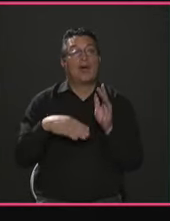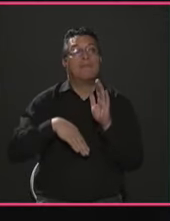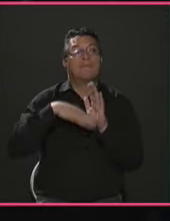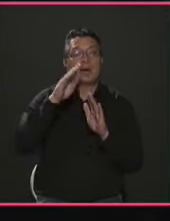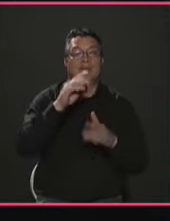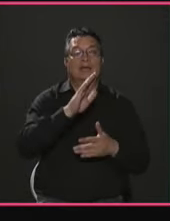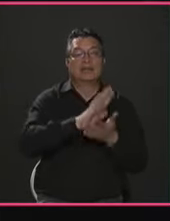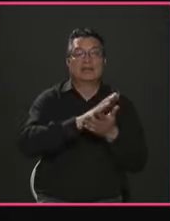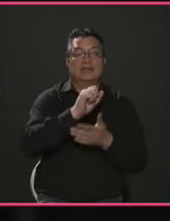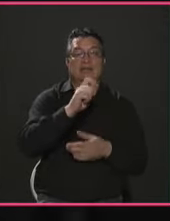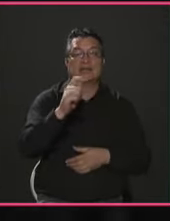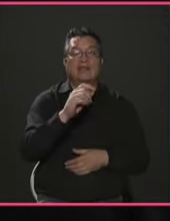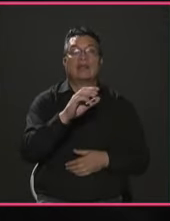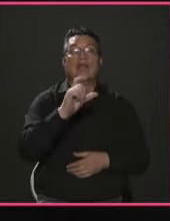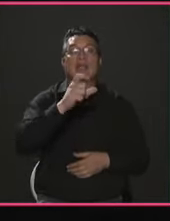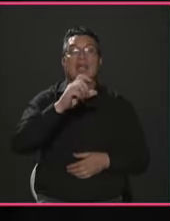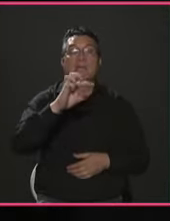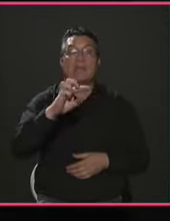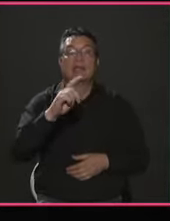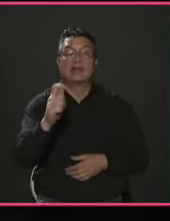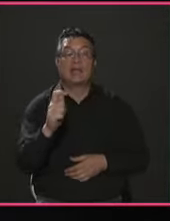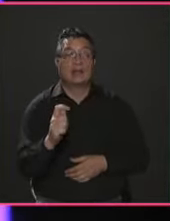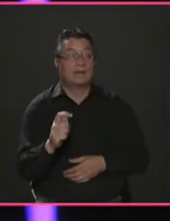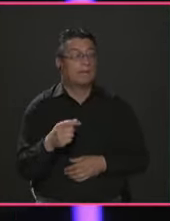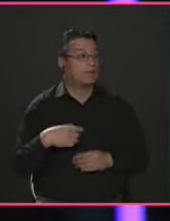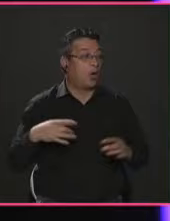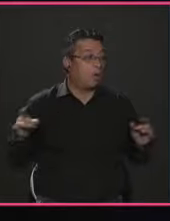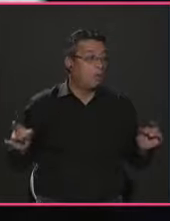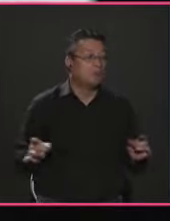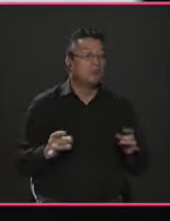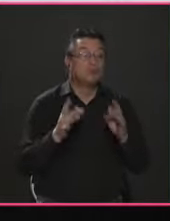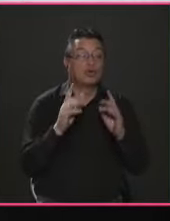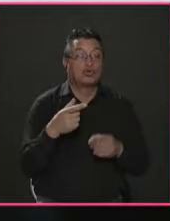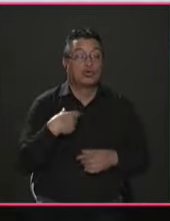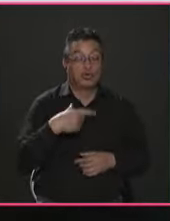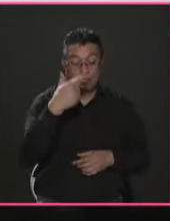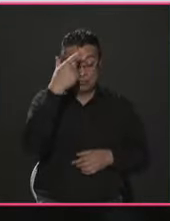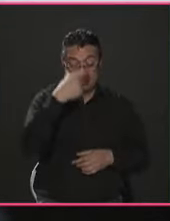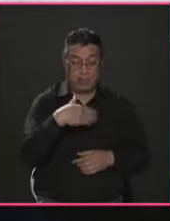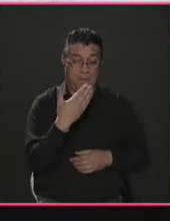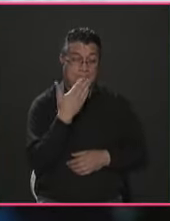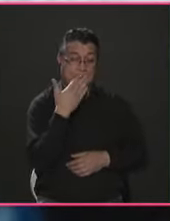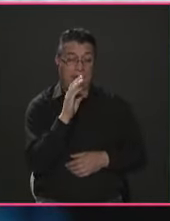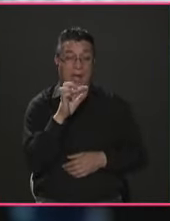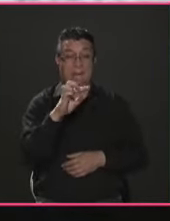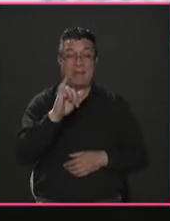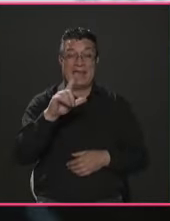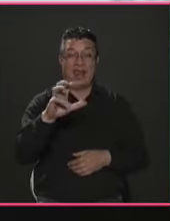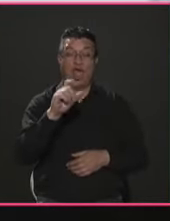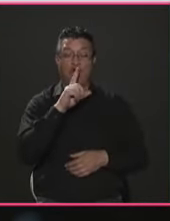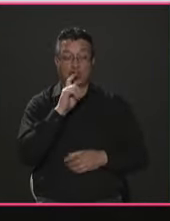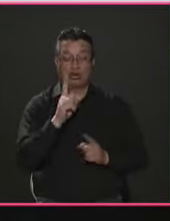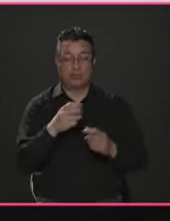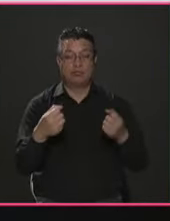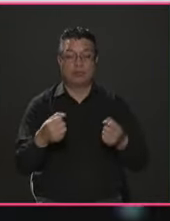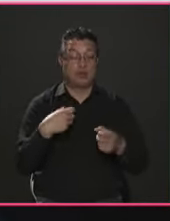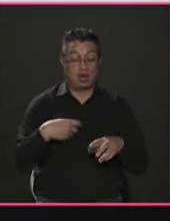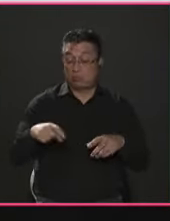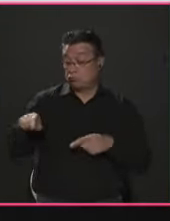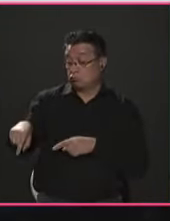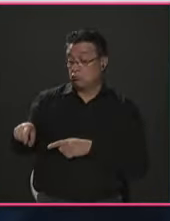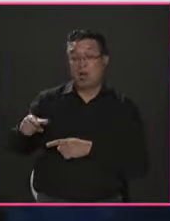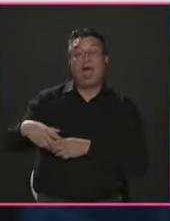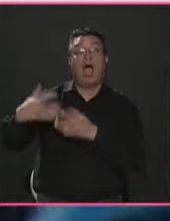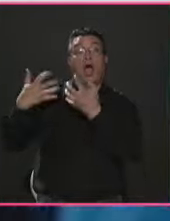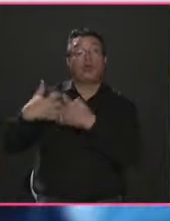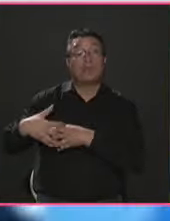tener el chat gpt que uno no es muy buen piloto y uno tiene un copiloto automático entonces